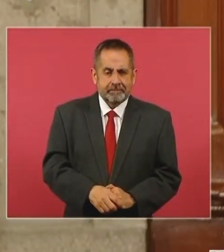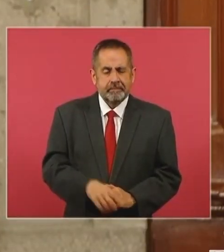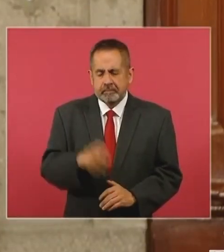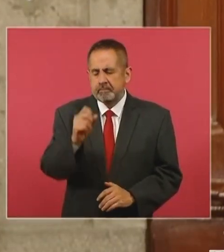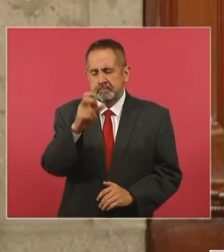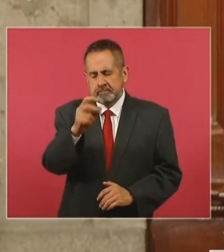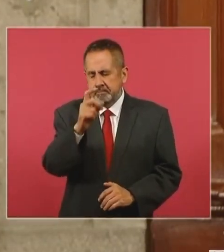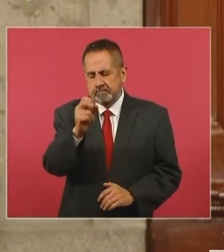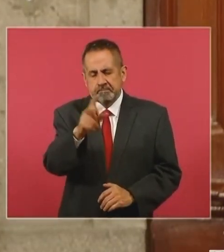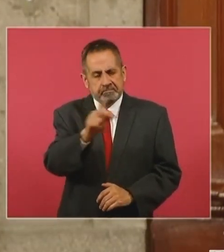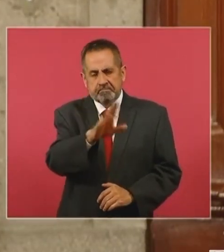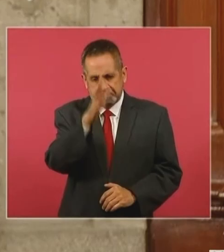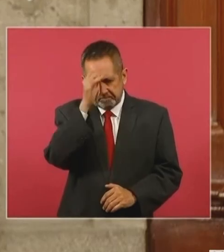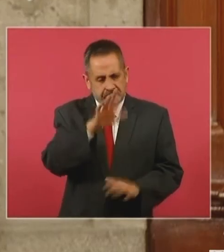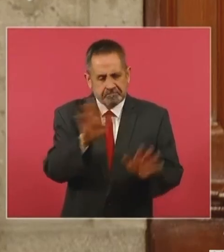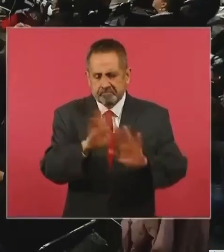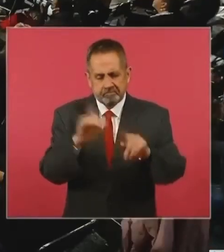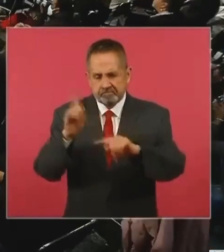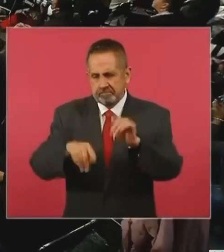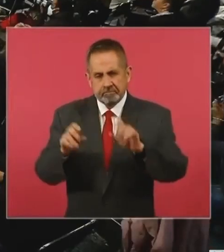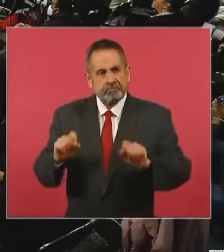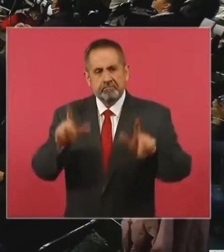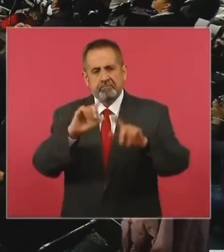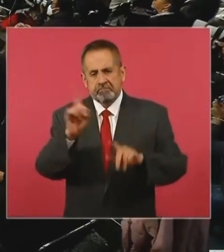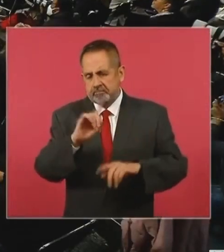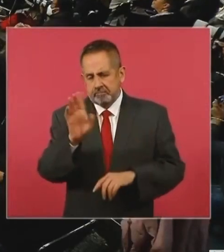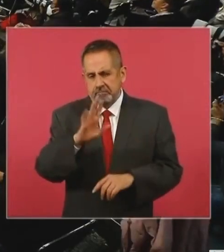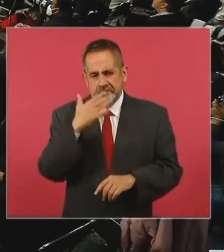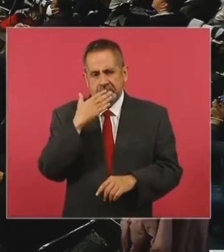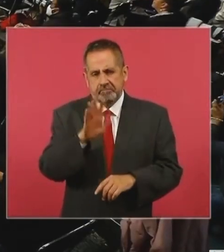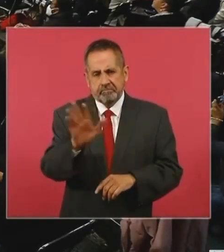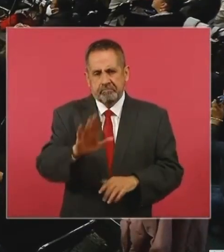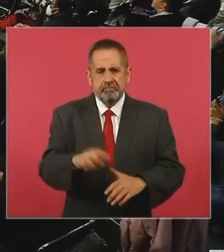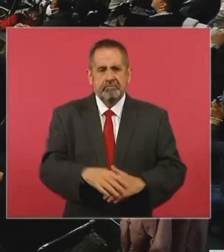No la ponemos, está bien. Sí. Pero sí